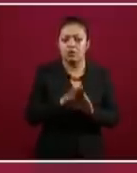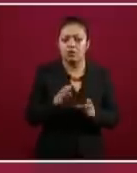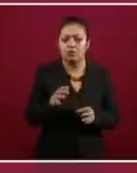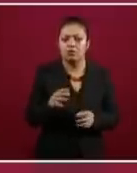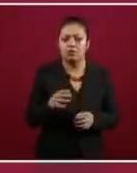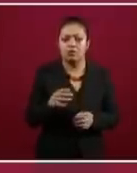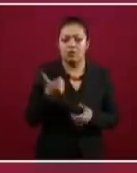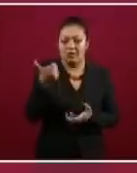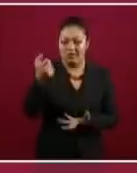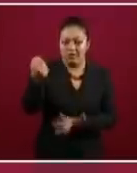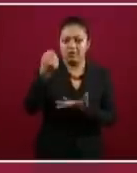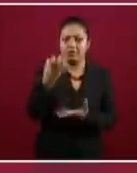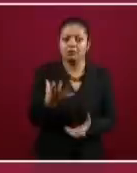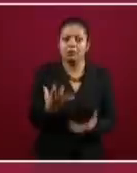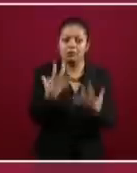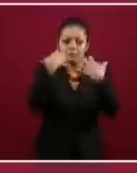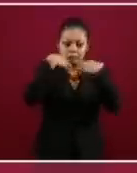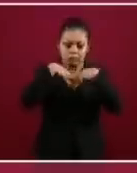todo el presupuesto,